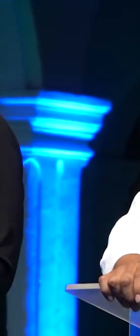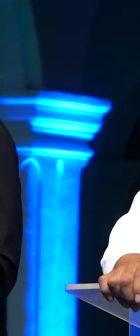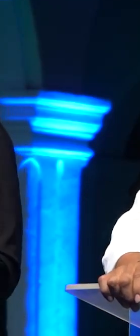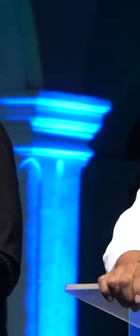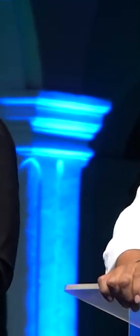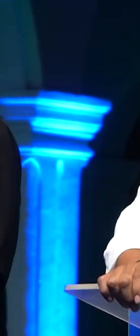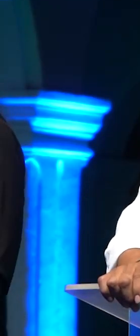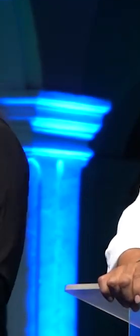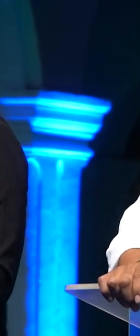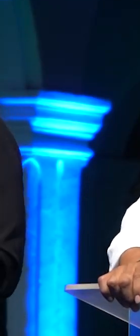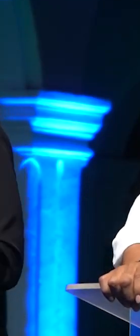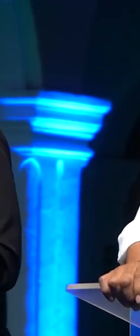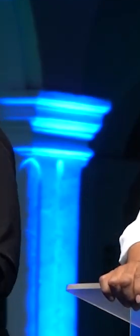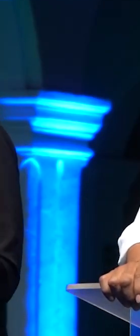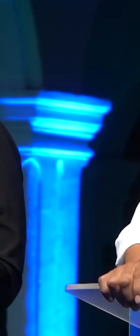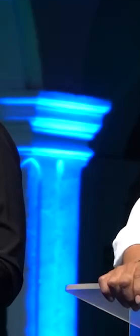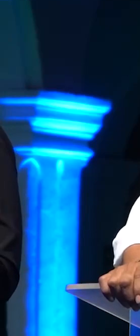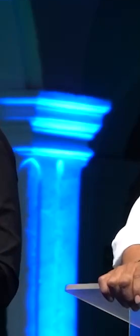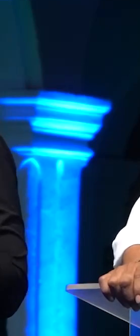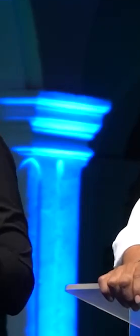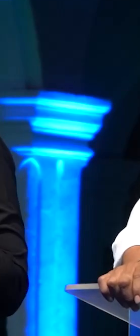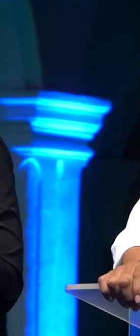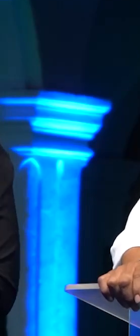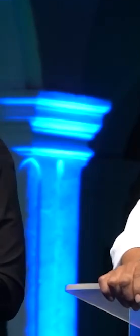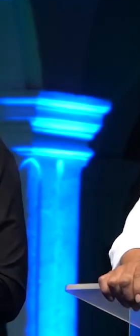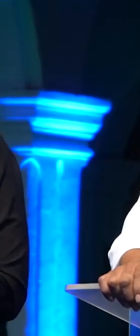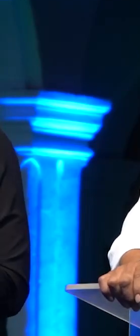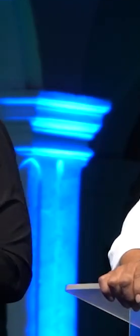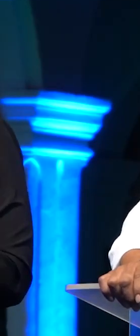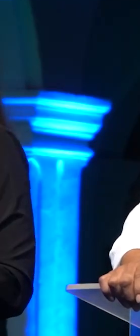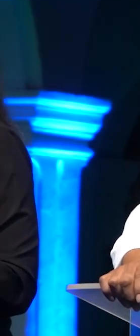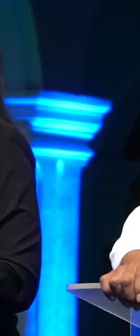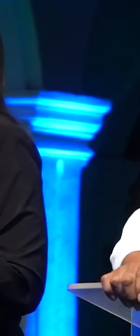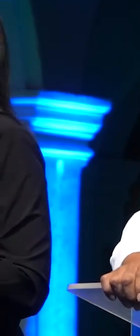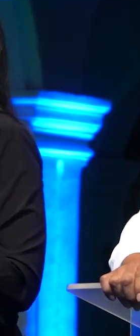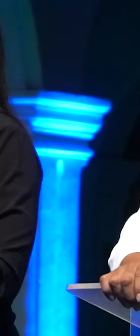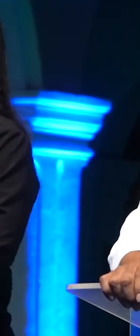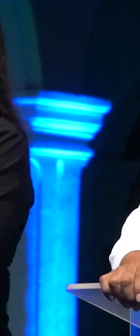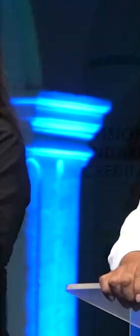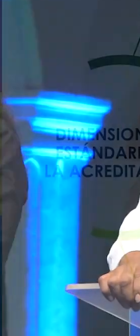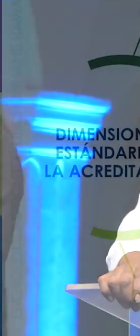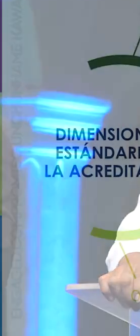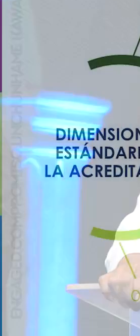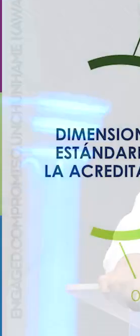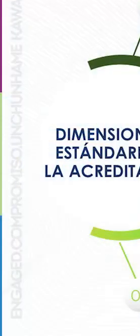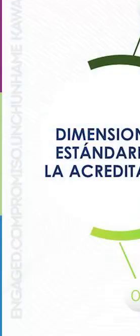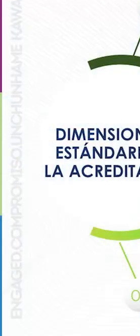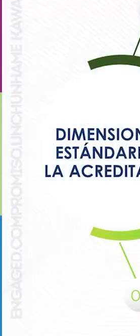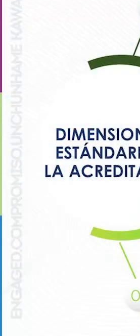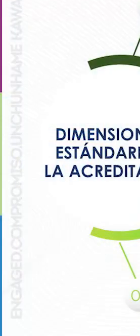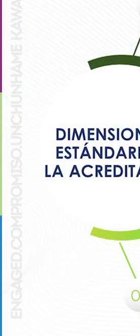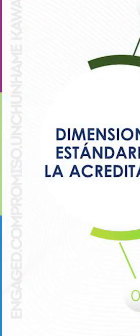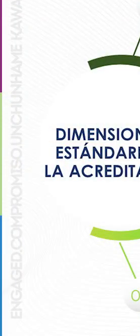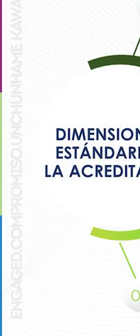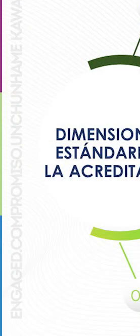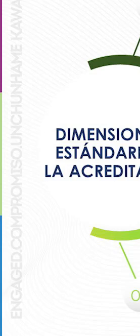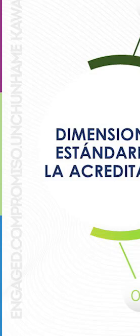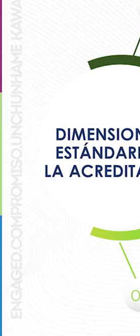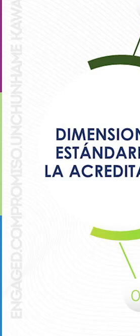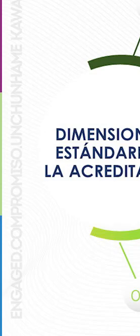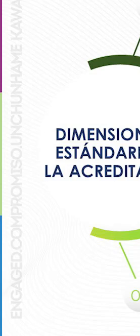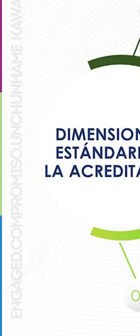emprendedora. Y la universidad se sometió al proceso como Engage University, universidad comprometida. Sigamos.